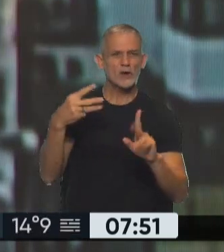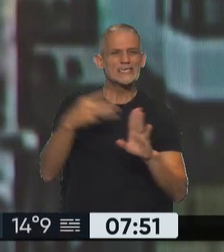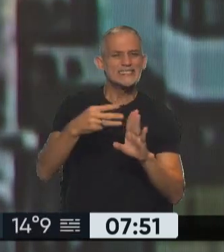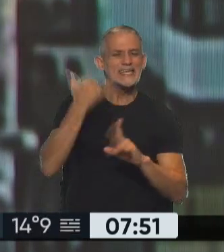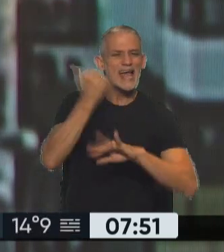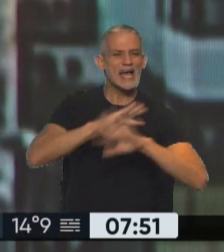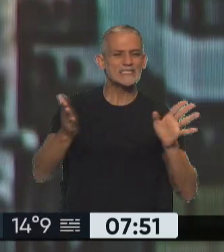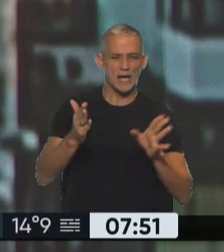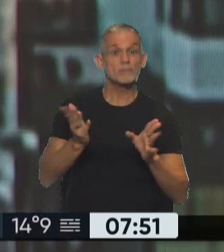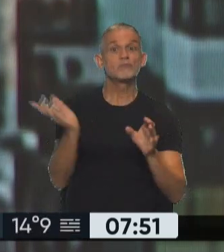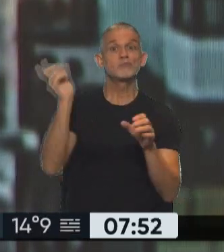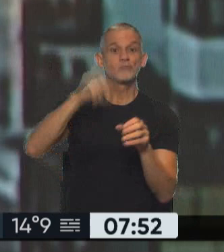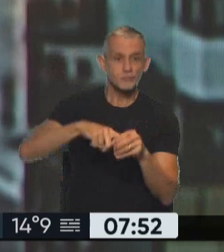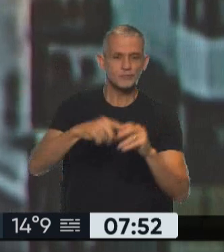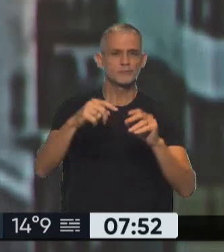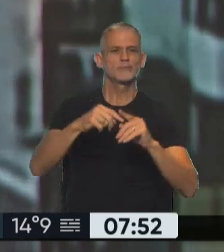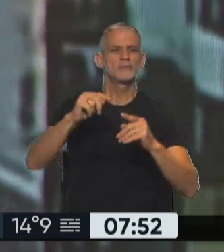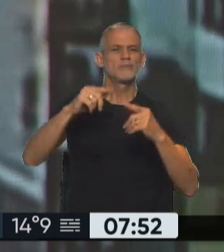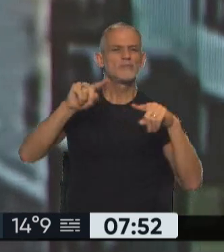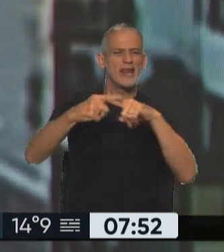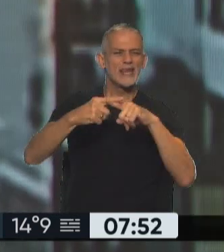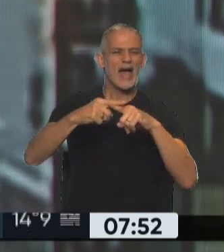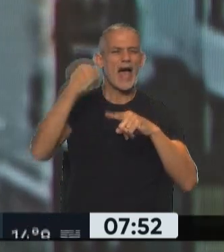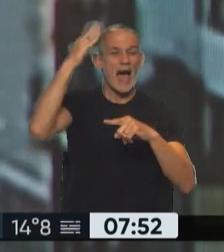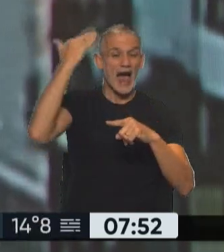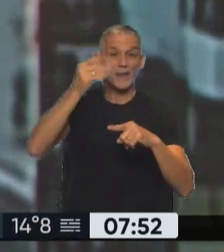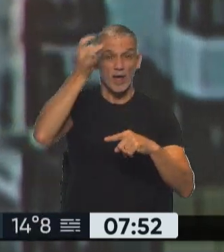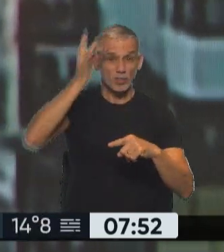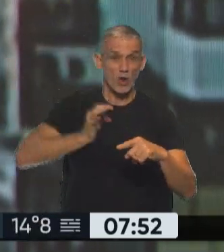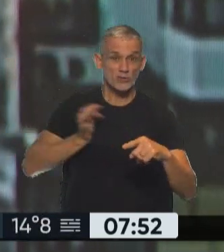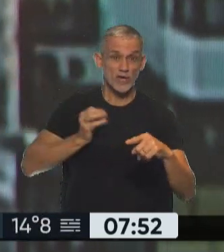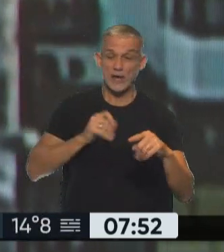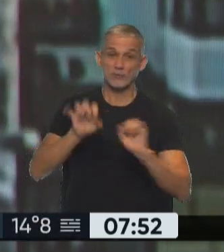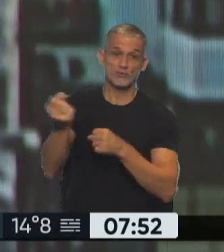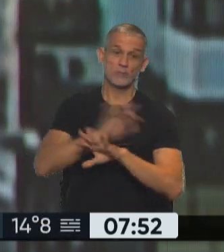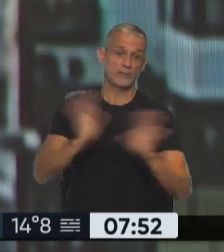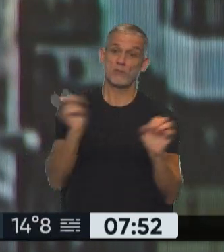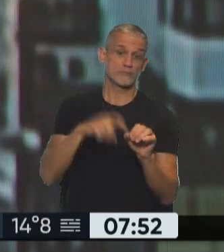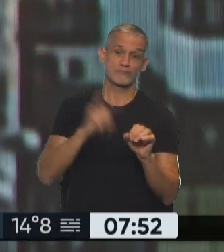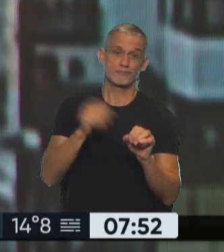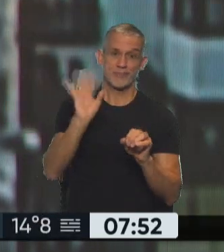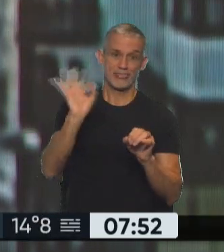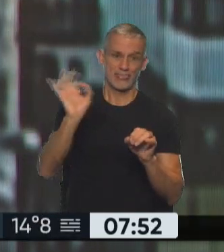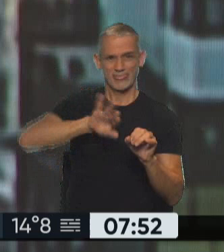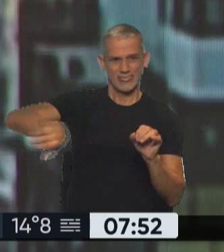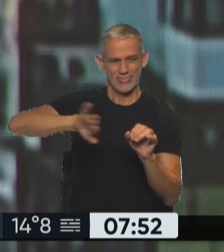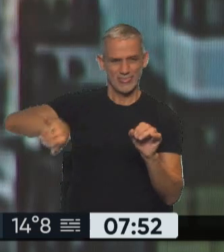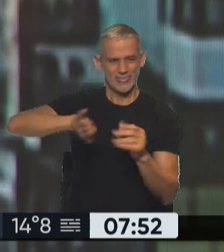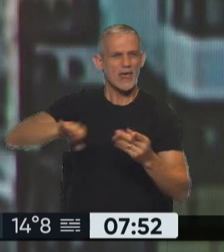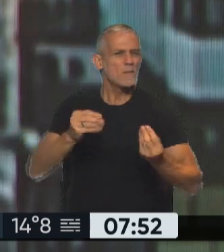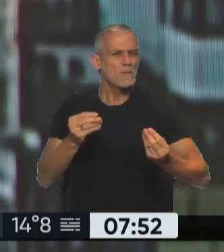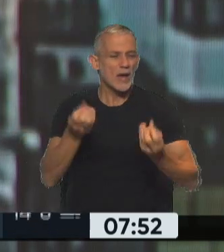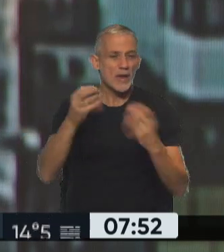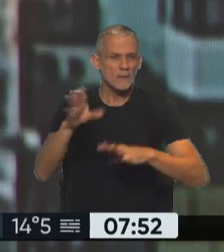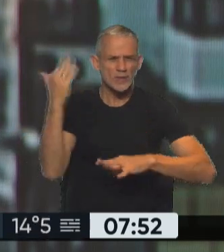fue readmitido en la liga árabe luego de doce años de estar suspendido de 12 años contando cuando empezó